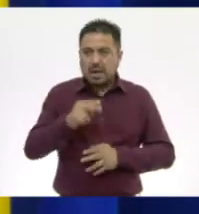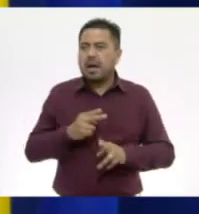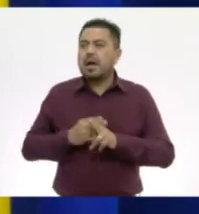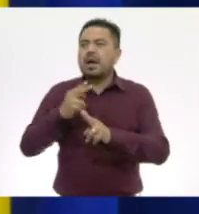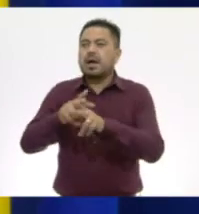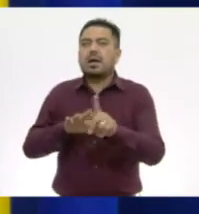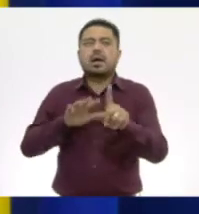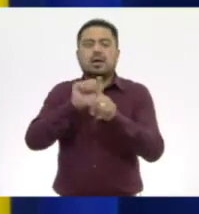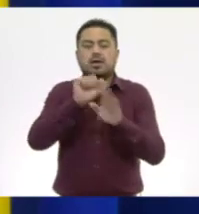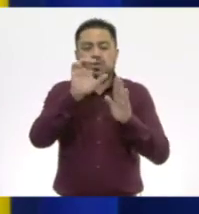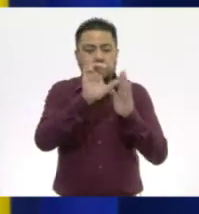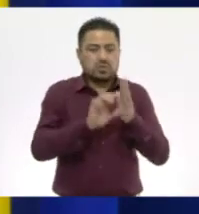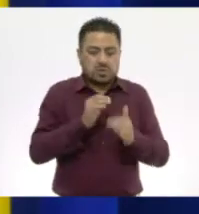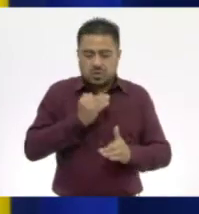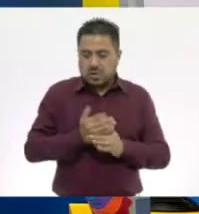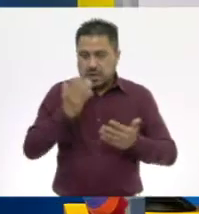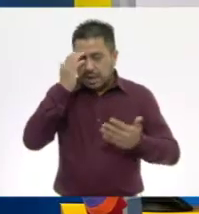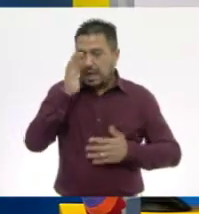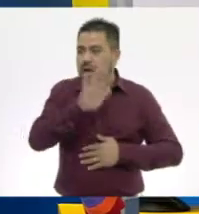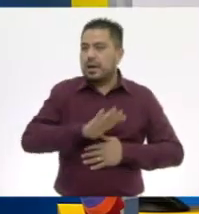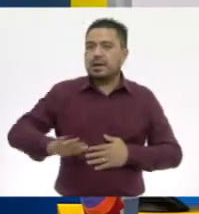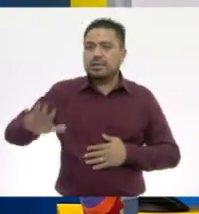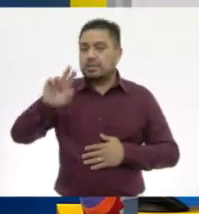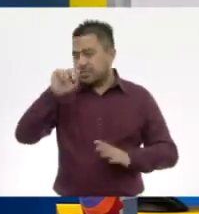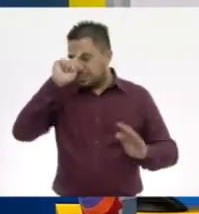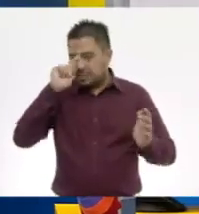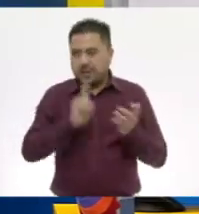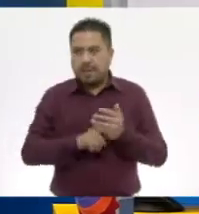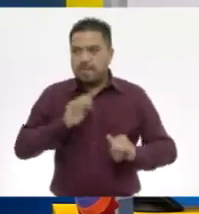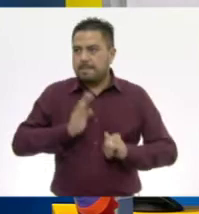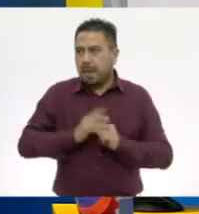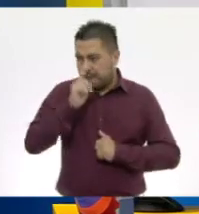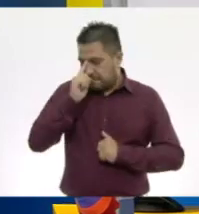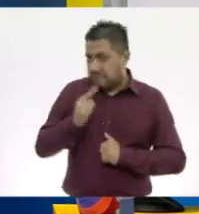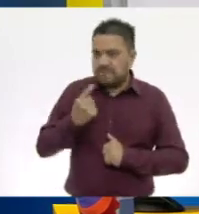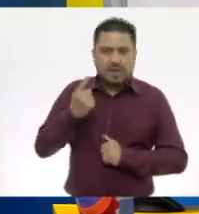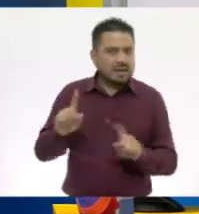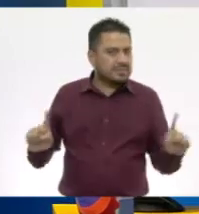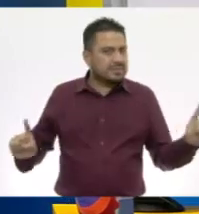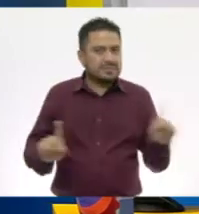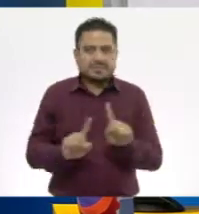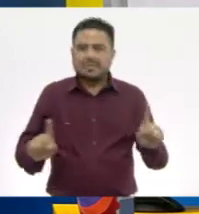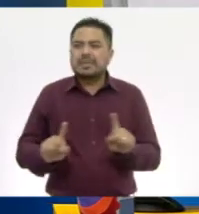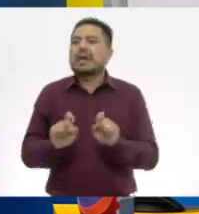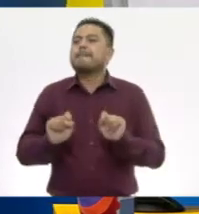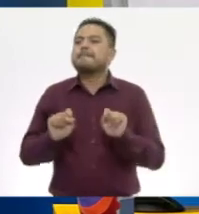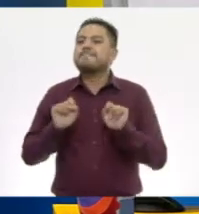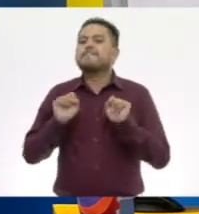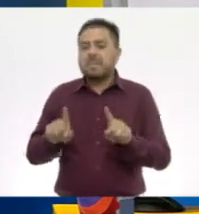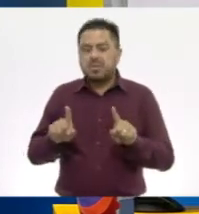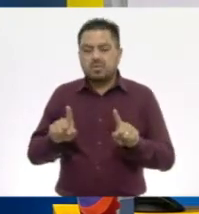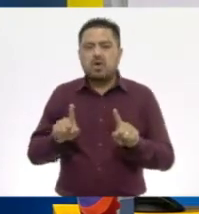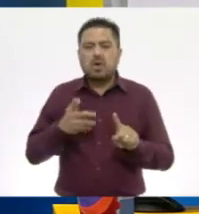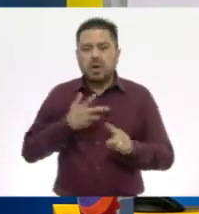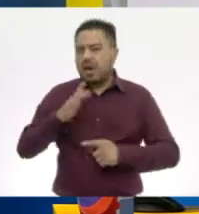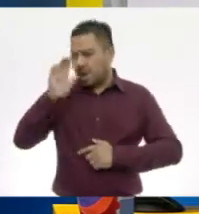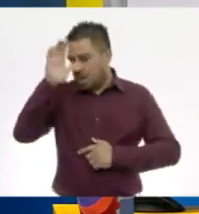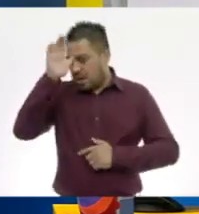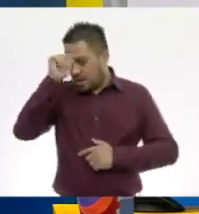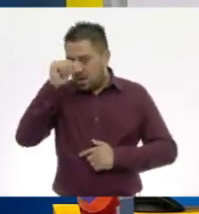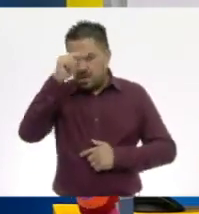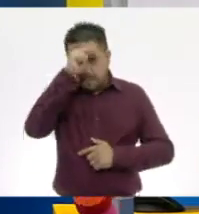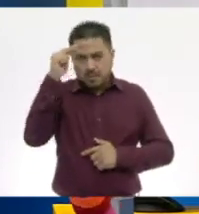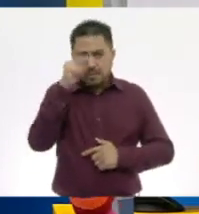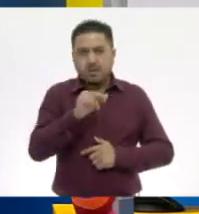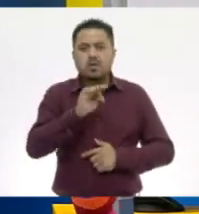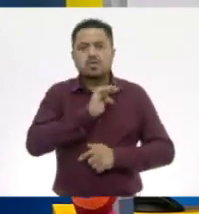a la Constitución que conocemos hoy en día. No creas que fue tan fácil, porque incluso los que estuvieron de acuerdo que México